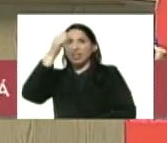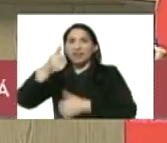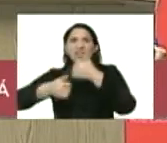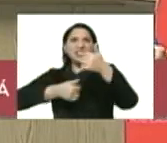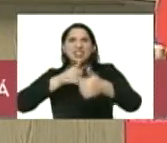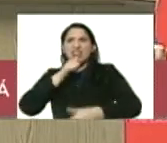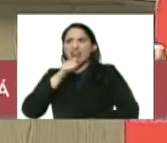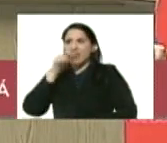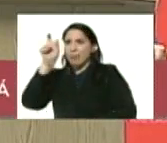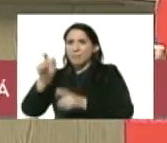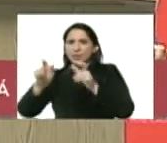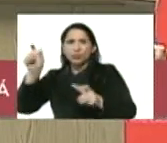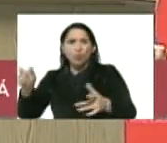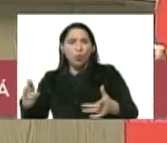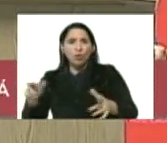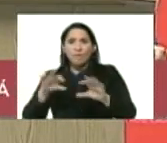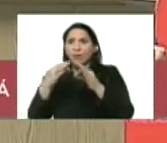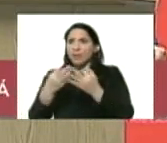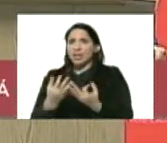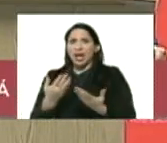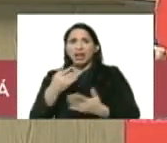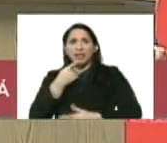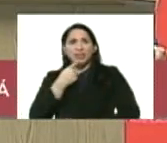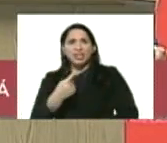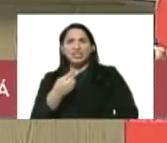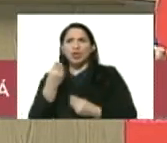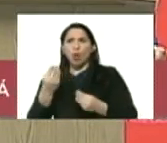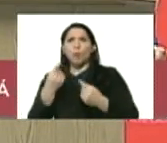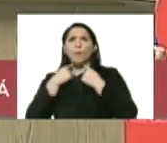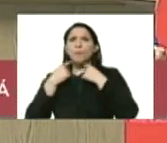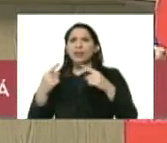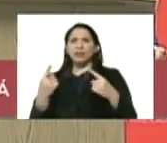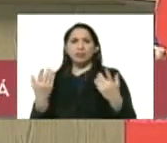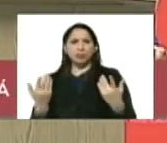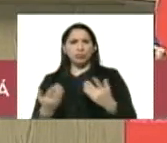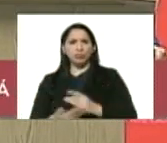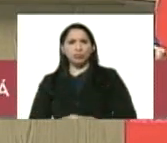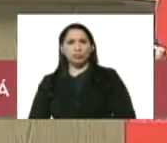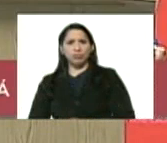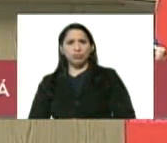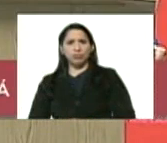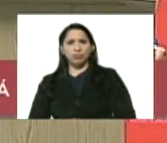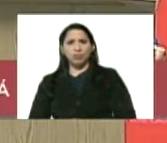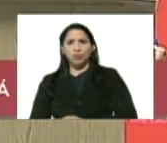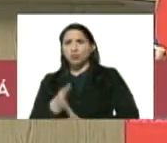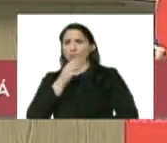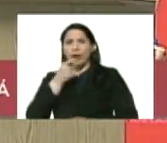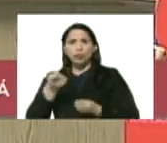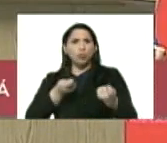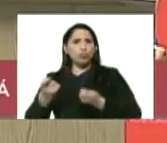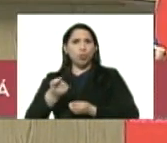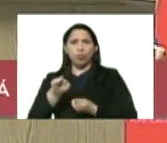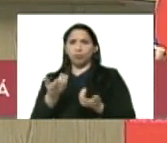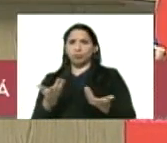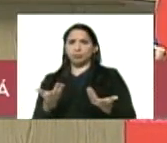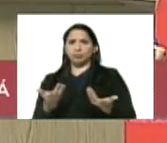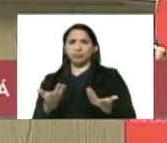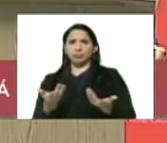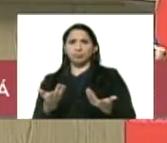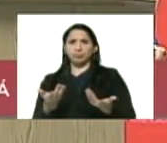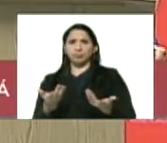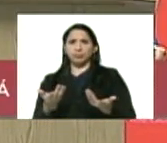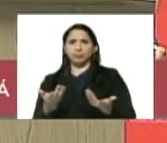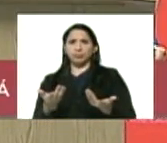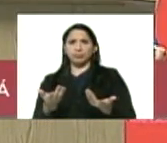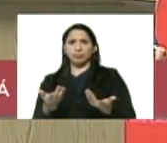son, los familiares los reportan como desaparecidos. El descontrol total